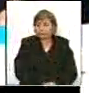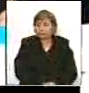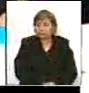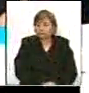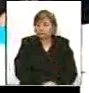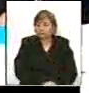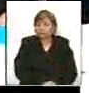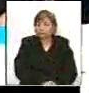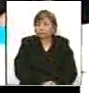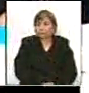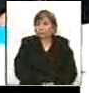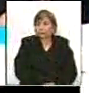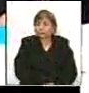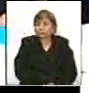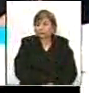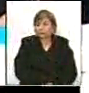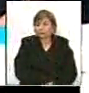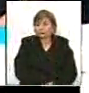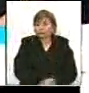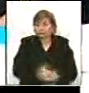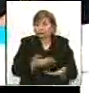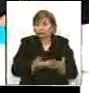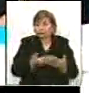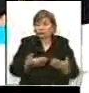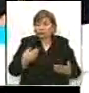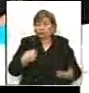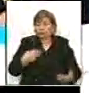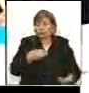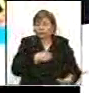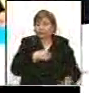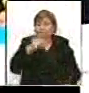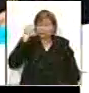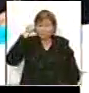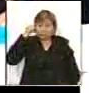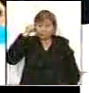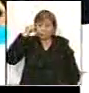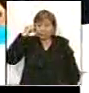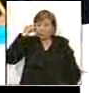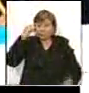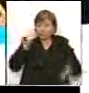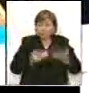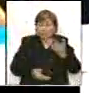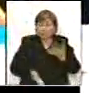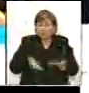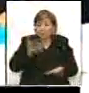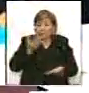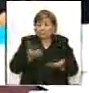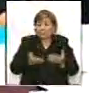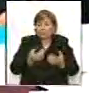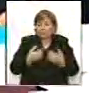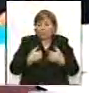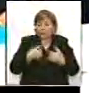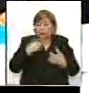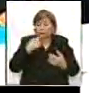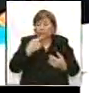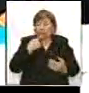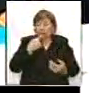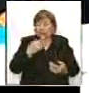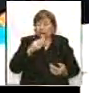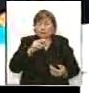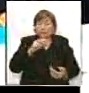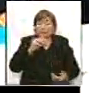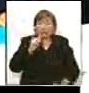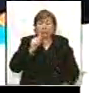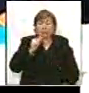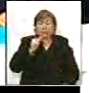cual varios de los miembros estamos pensando que lo que podría ser, como dijo el congresista Violeta, la